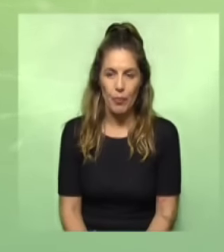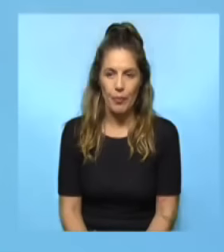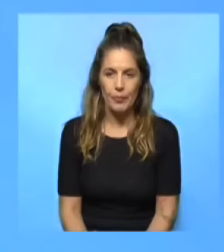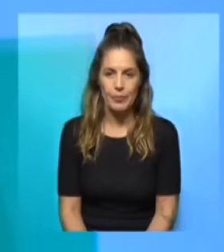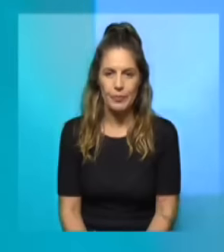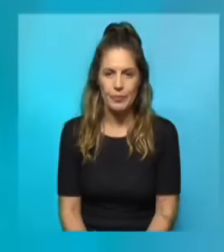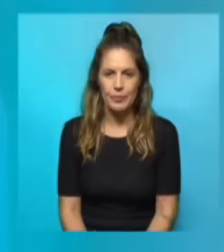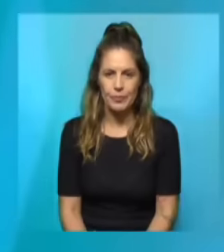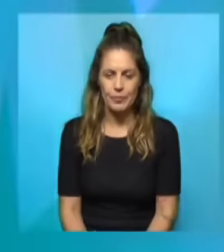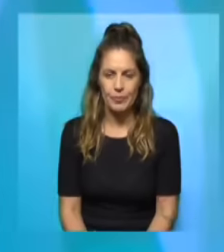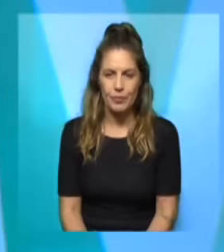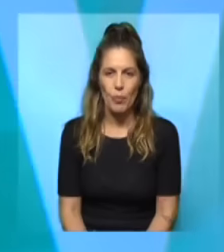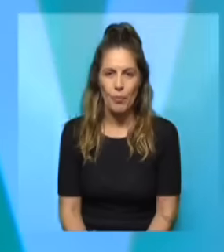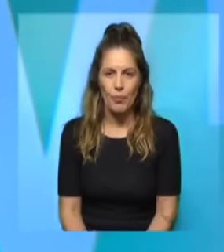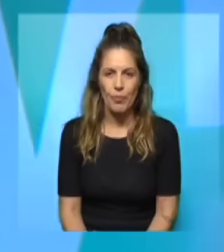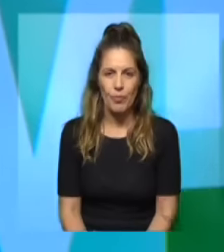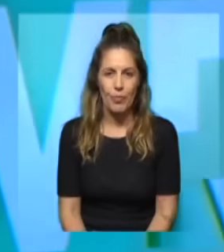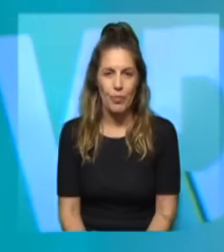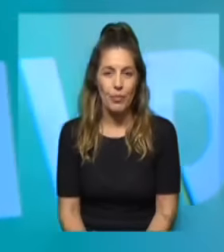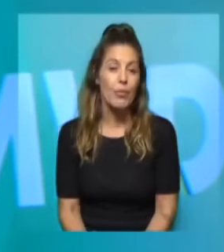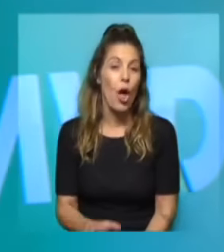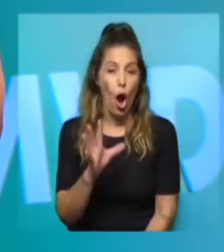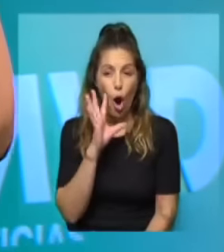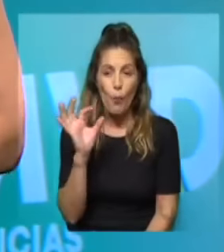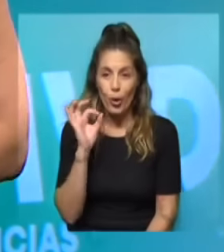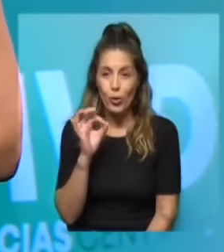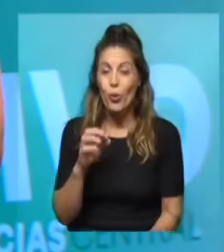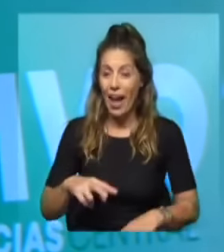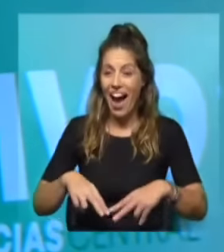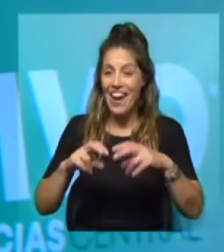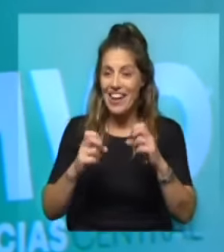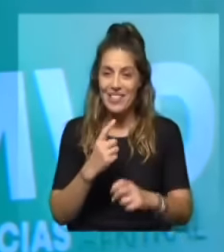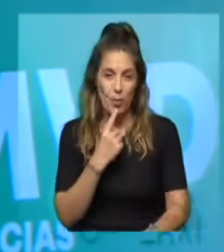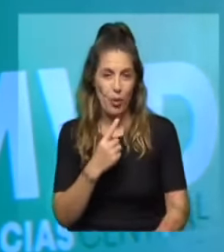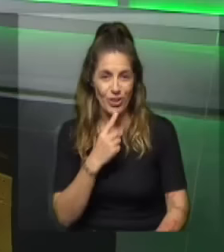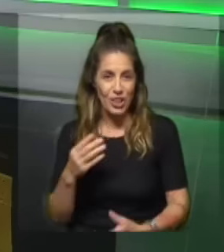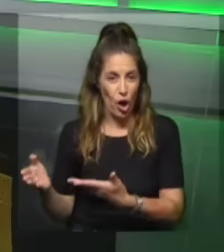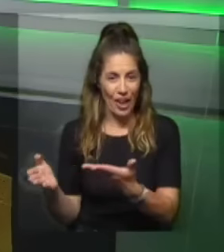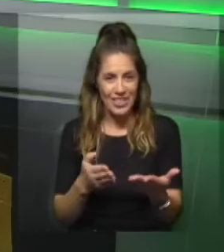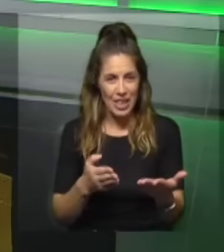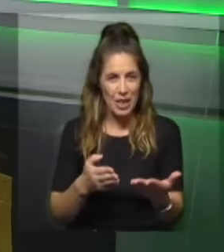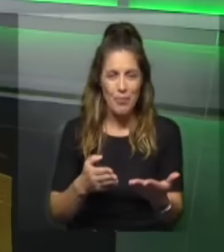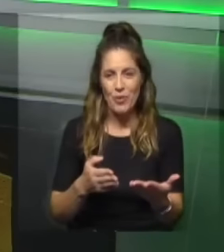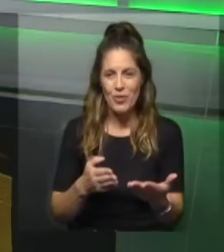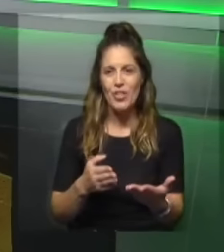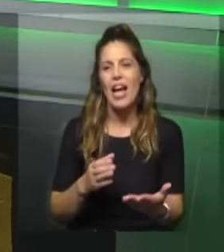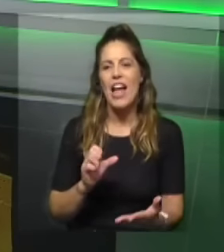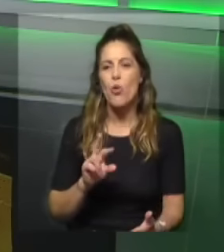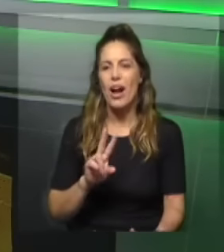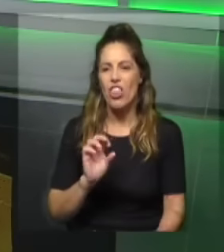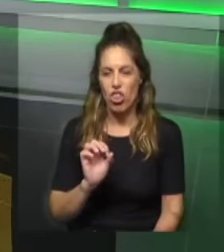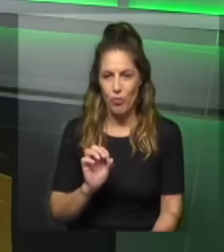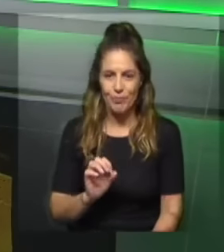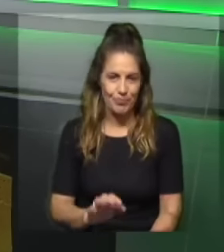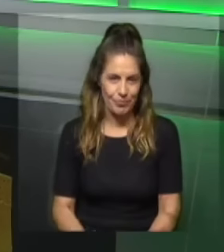Maciel Y una oportuna columna de análisis político recibimos a Eduardo botinelli Cómo estás Eduardo Qué tal Cómo estás